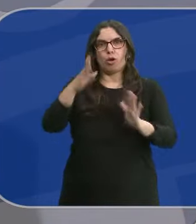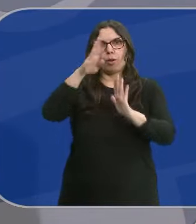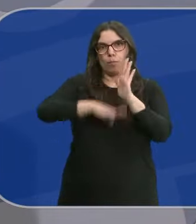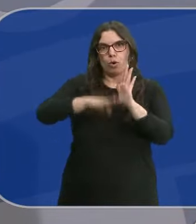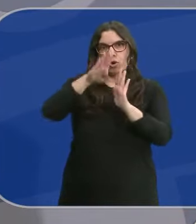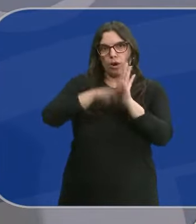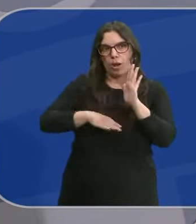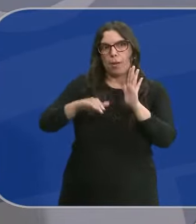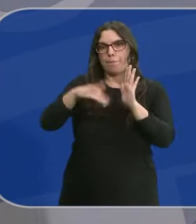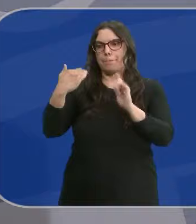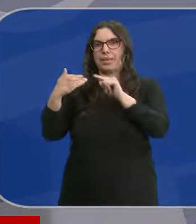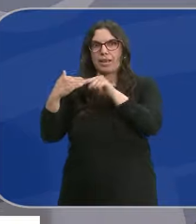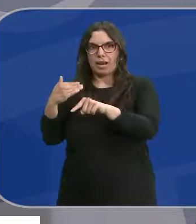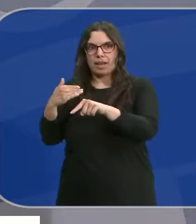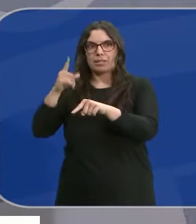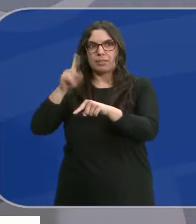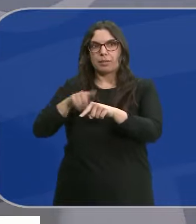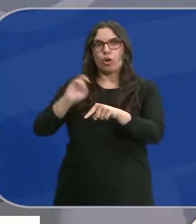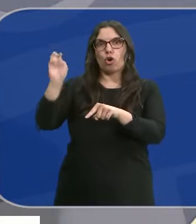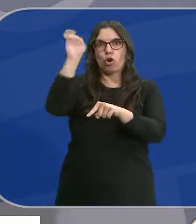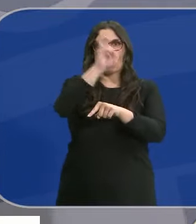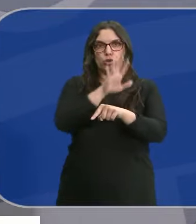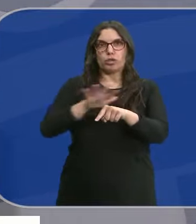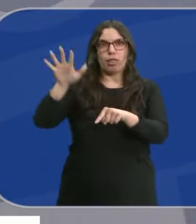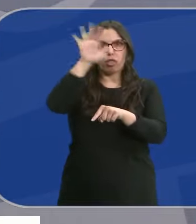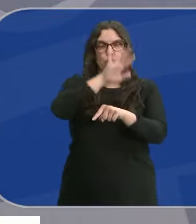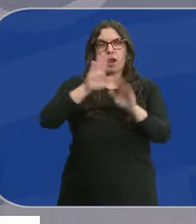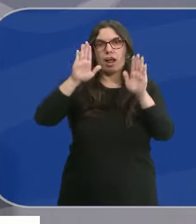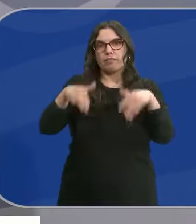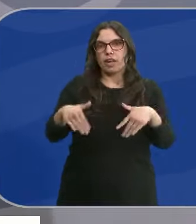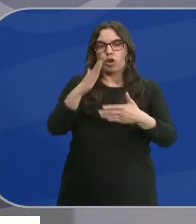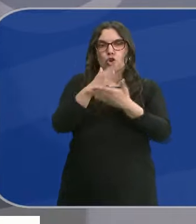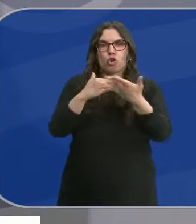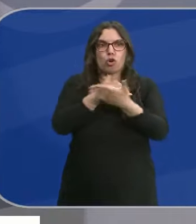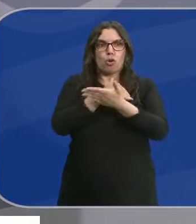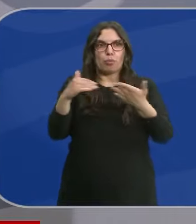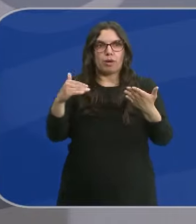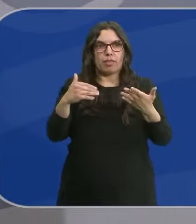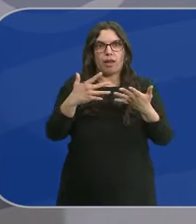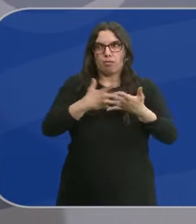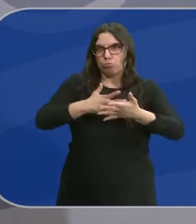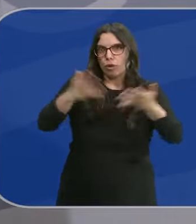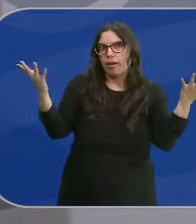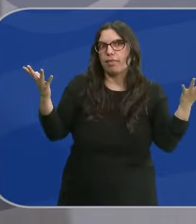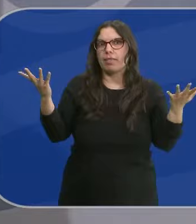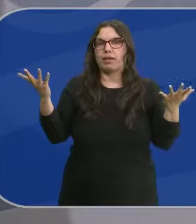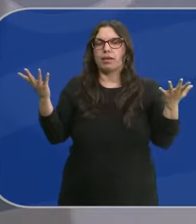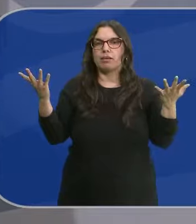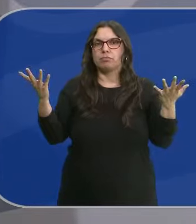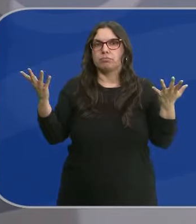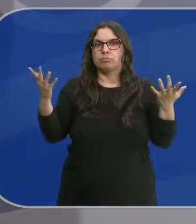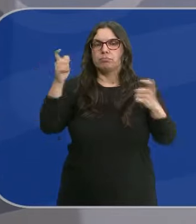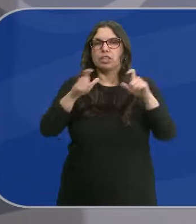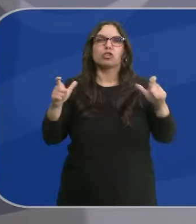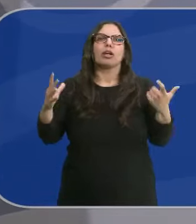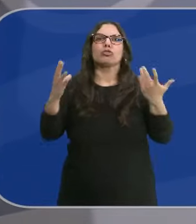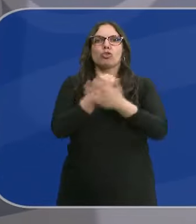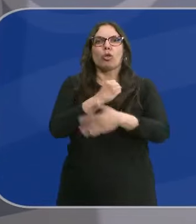en Villalar y también en otros puntos geográficos. Al fin y al cabo somos una comunidad autónoma muy extensa. Todo el mundo